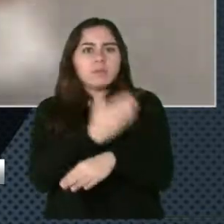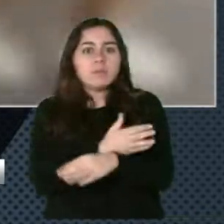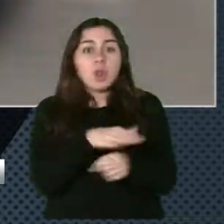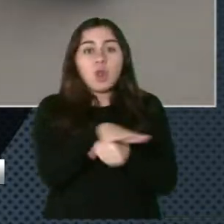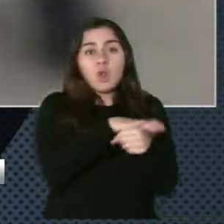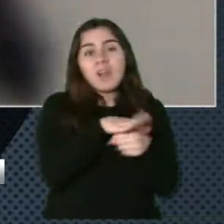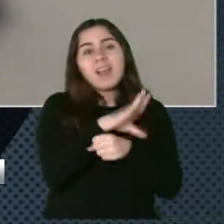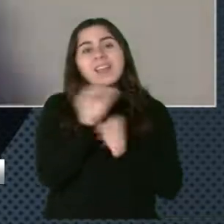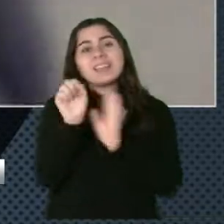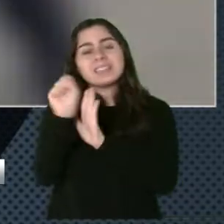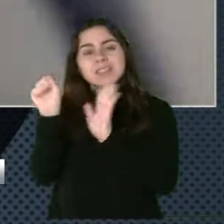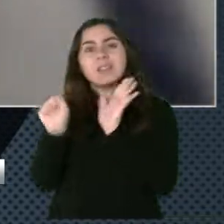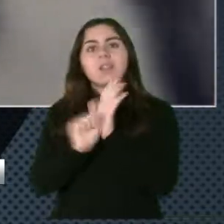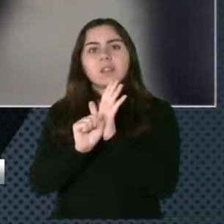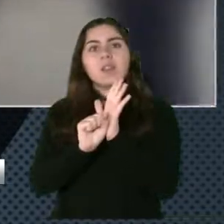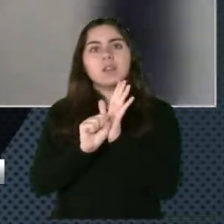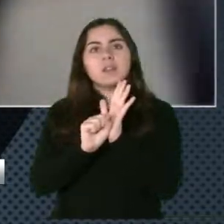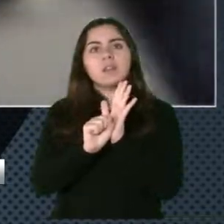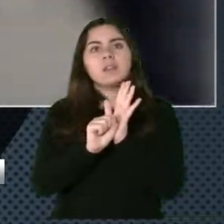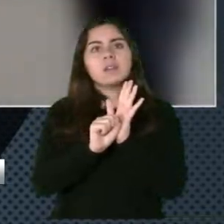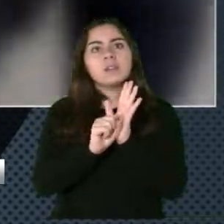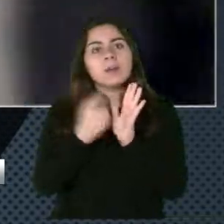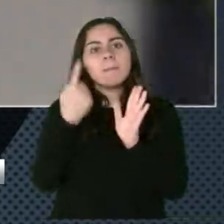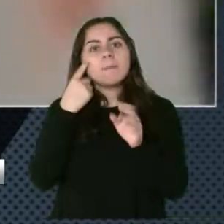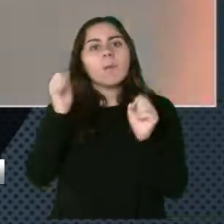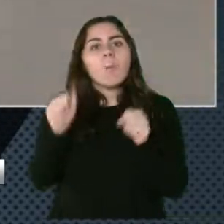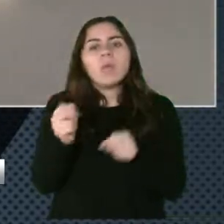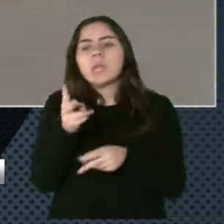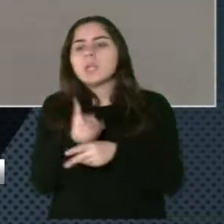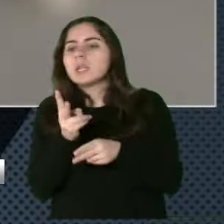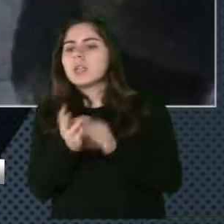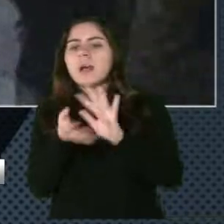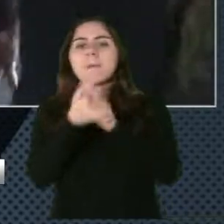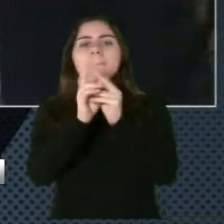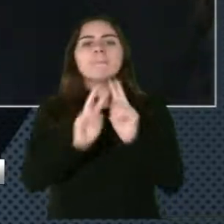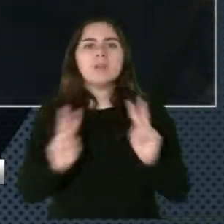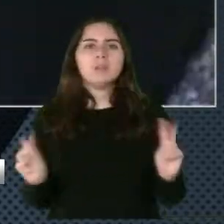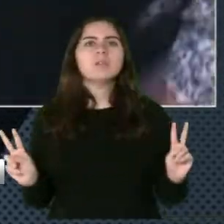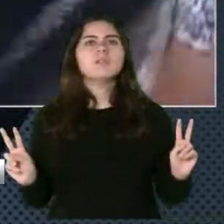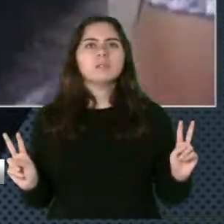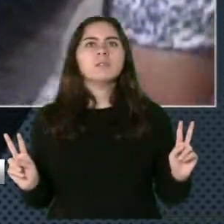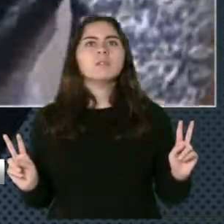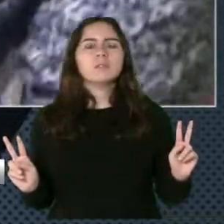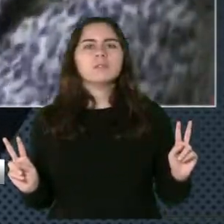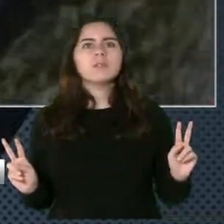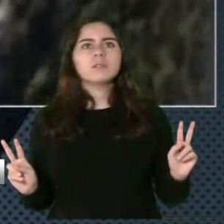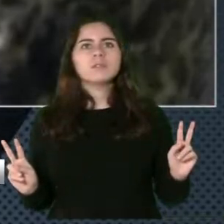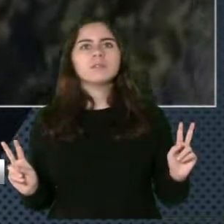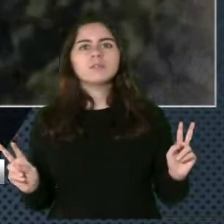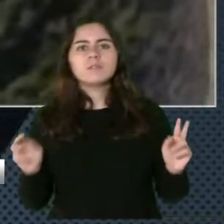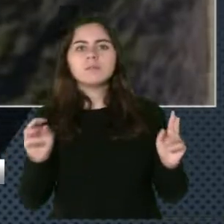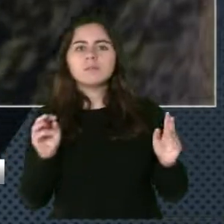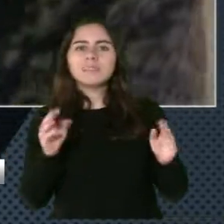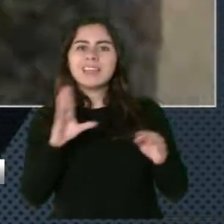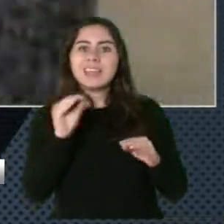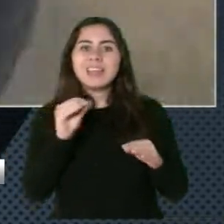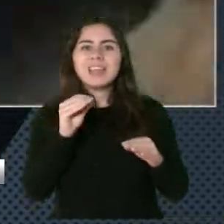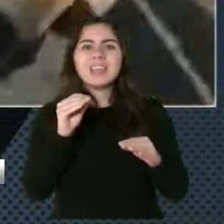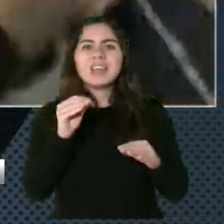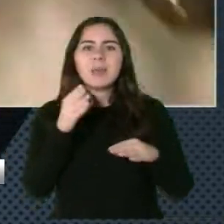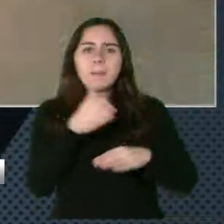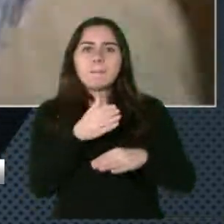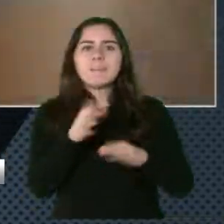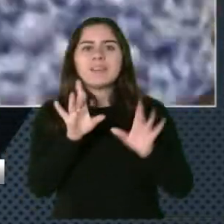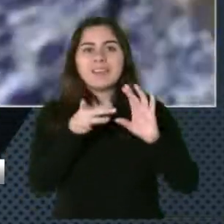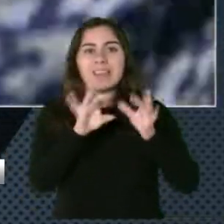local, que pretenden, entre otras cosas, mantener la paz cívica y definitivamente mejorar muchísimo más las